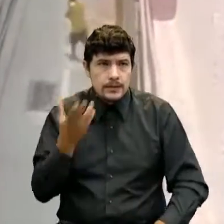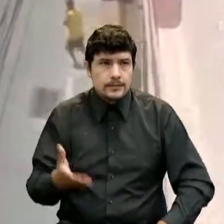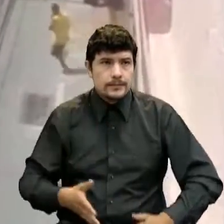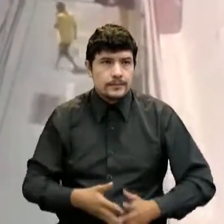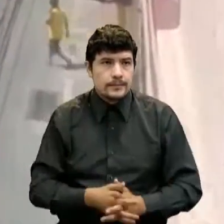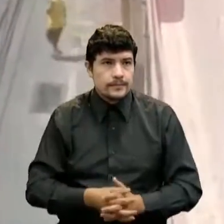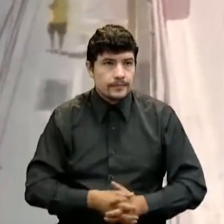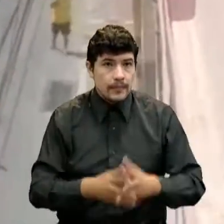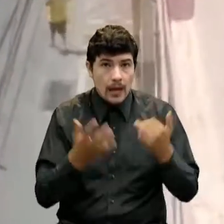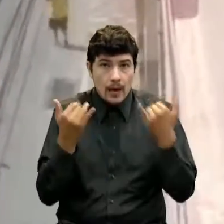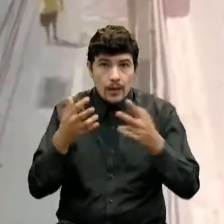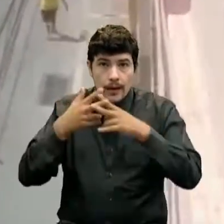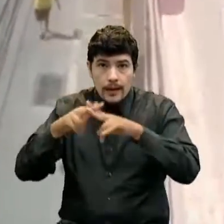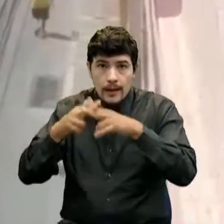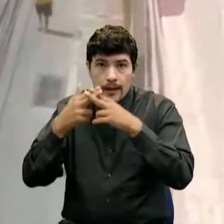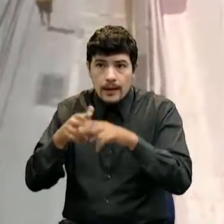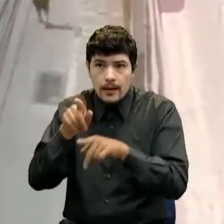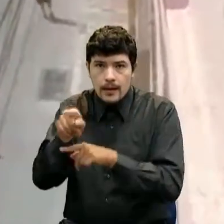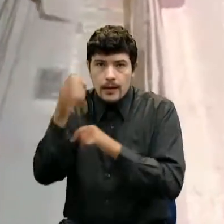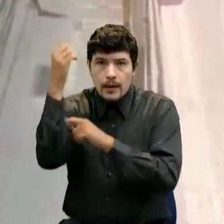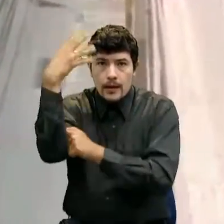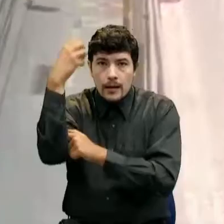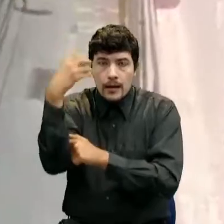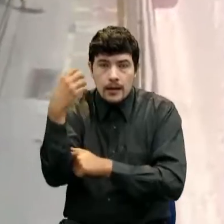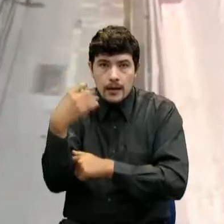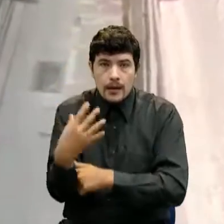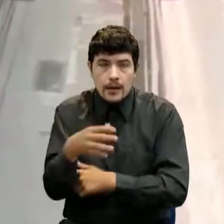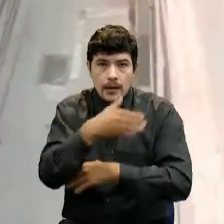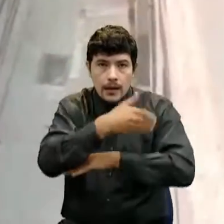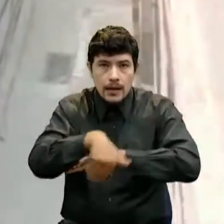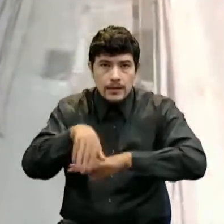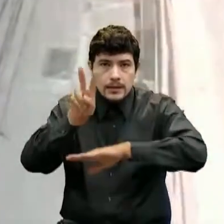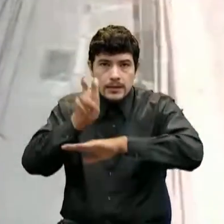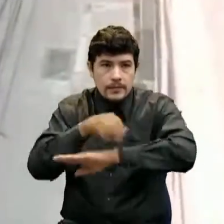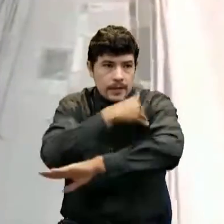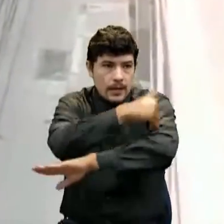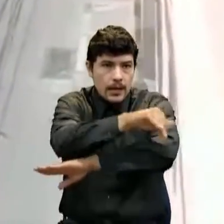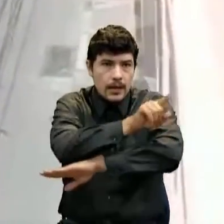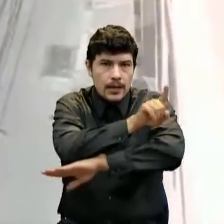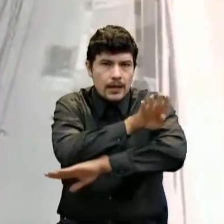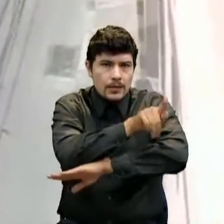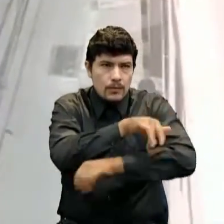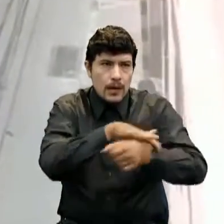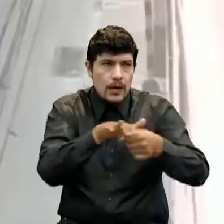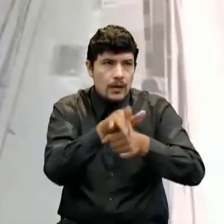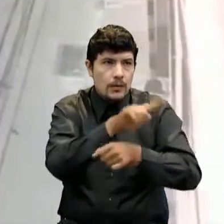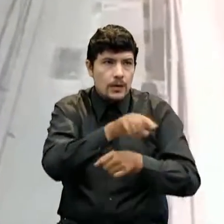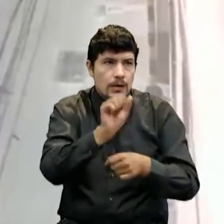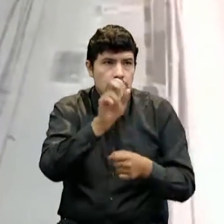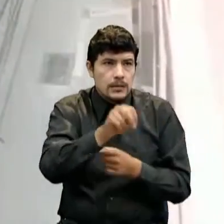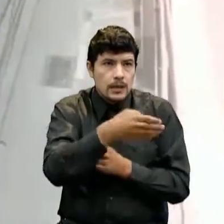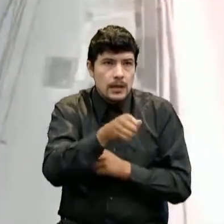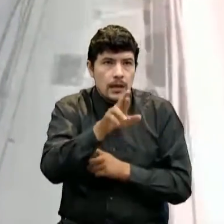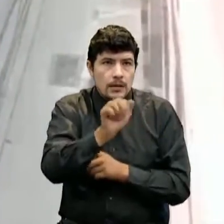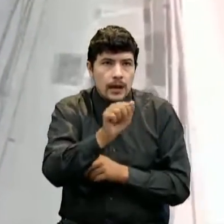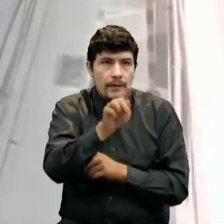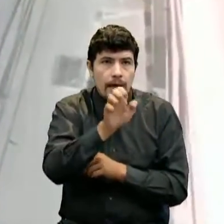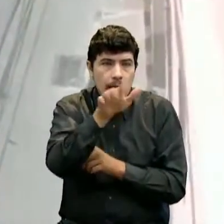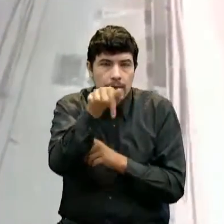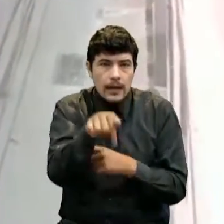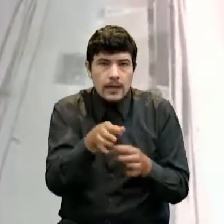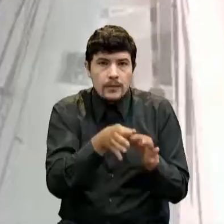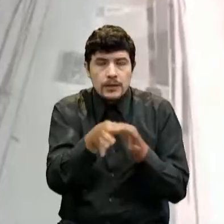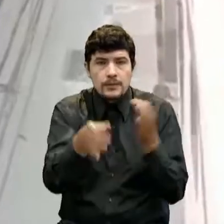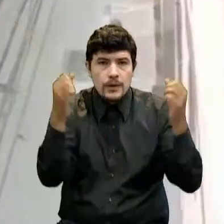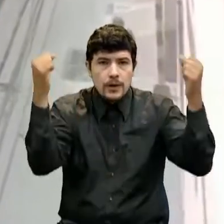Están reparando los semáforos en la calle séptima con carrera 14 del barrio de San Rafael en Piedecuesta.